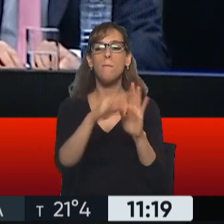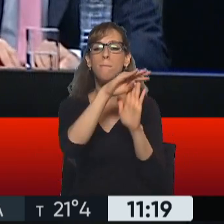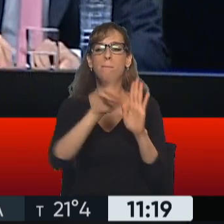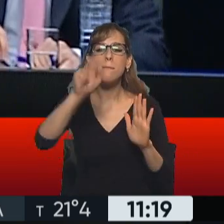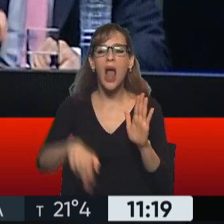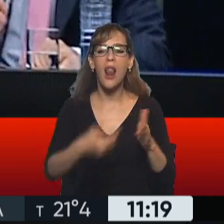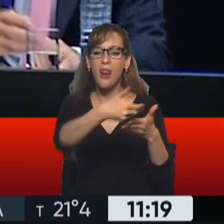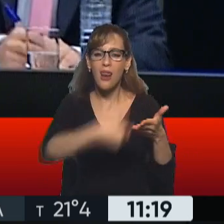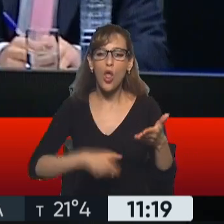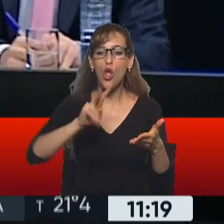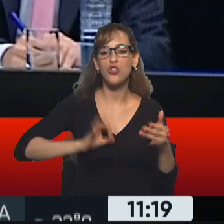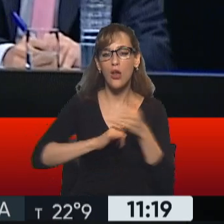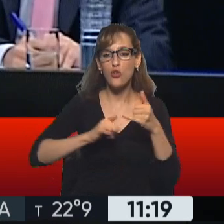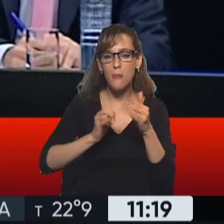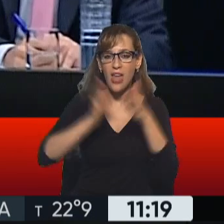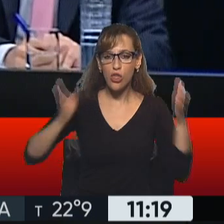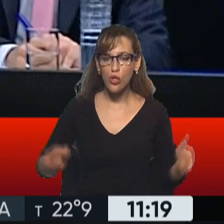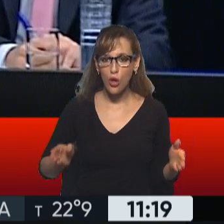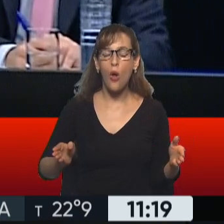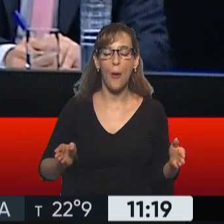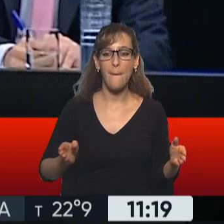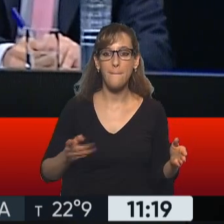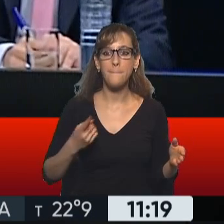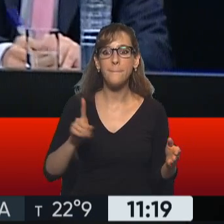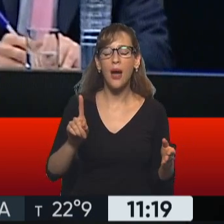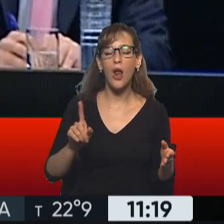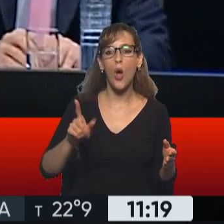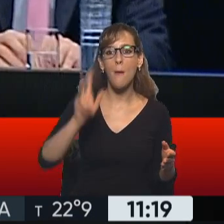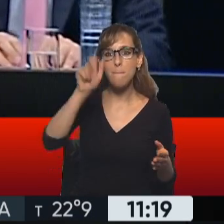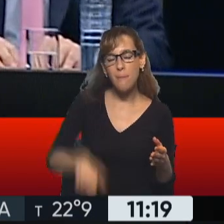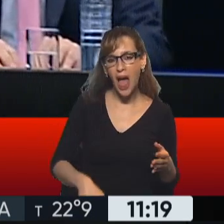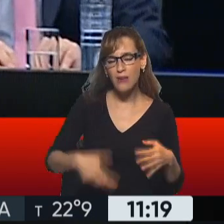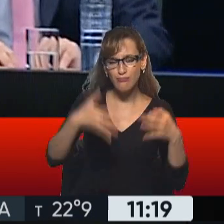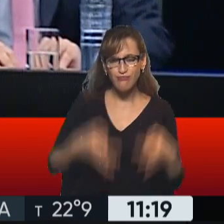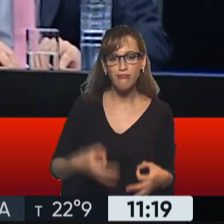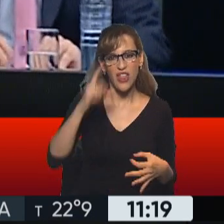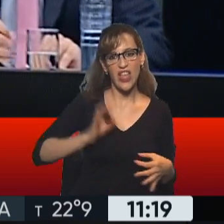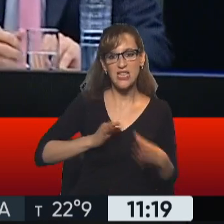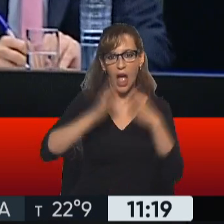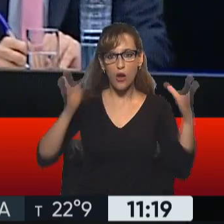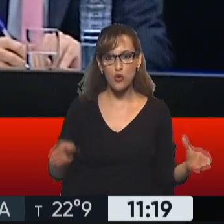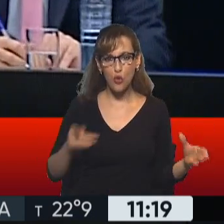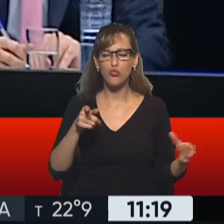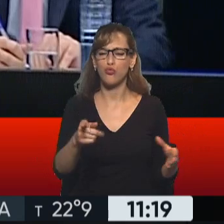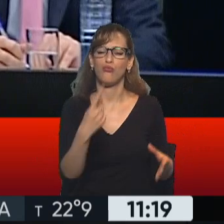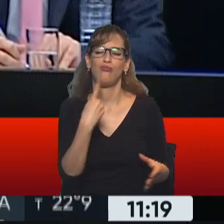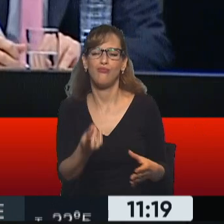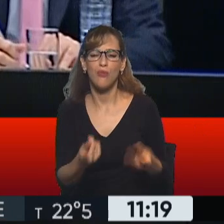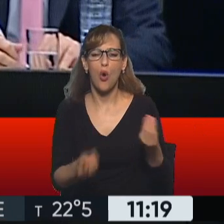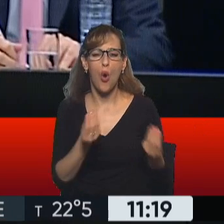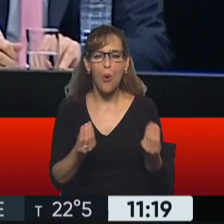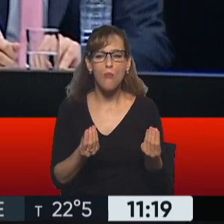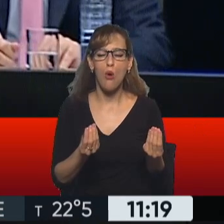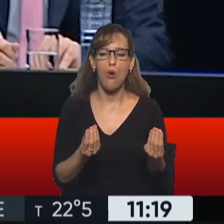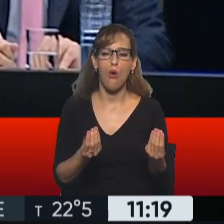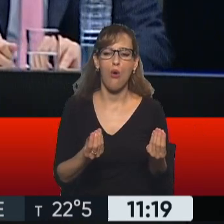años y medio y los programas de facilidades extendidas son a 10 años. Entonces quería preguntarle cómo sigue esa discusión después de